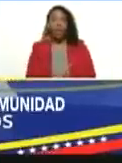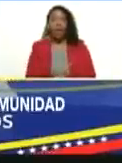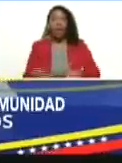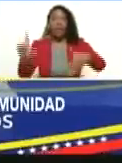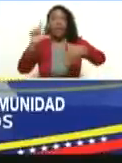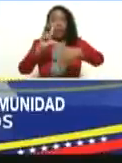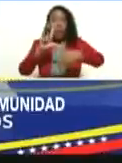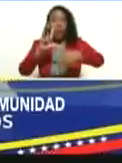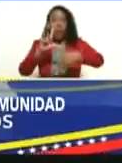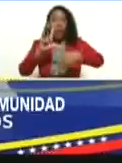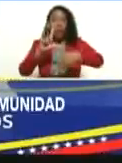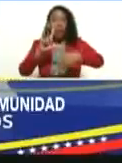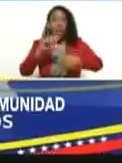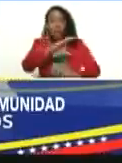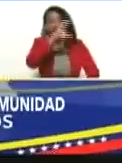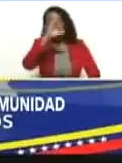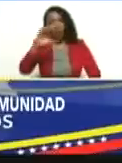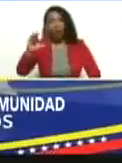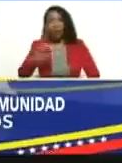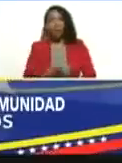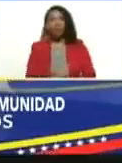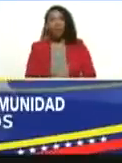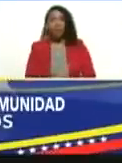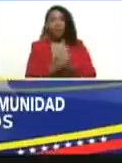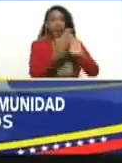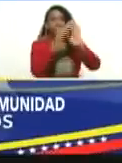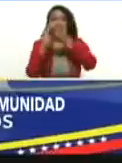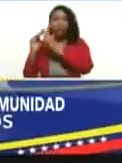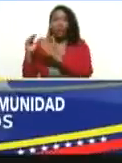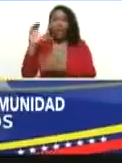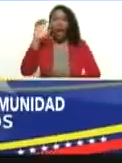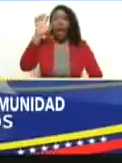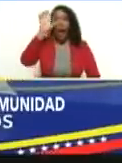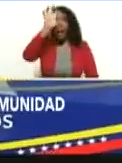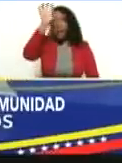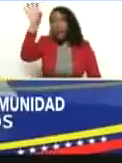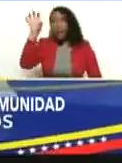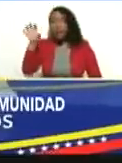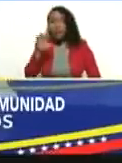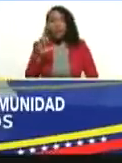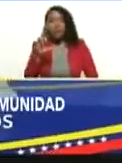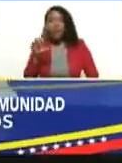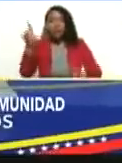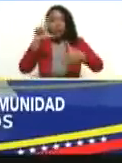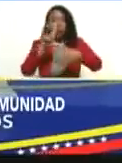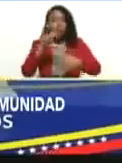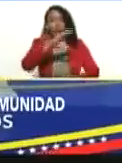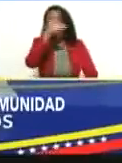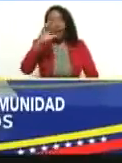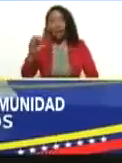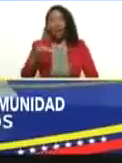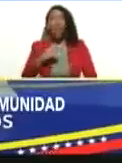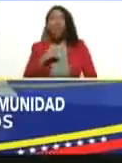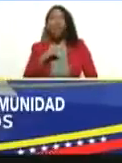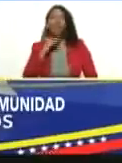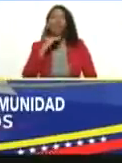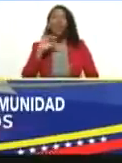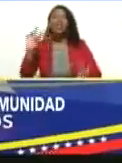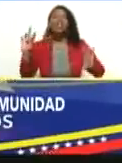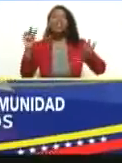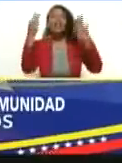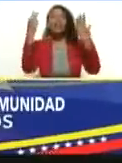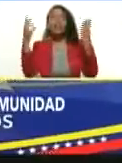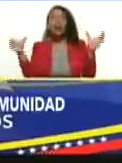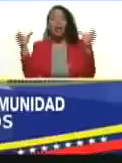América Latina y el Caribe la comunidad de Estados latinoamericanos y caribeños ha llegado a su séptima